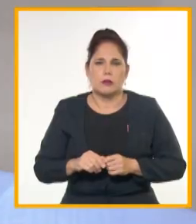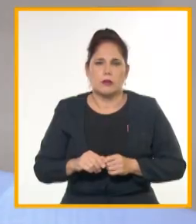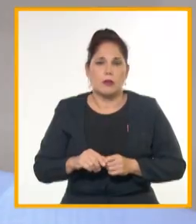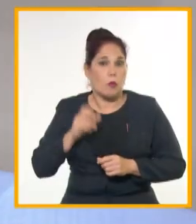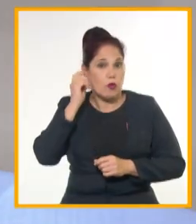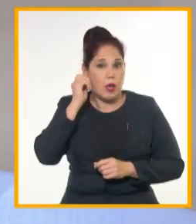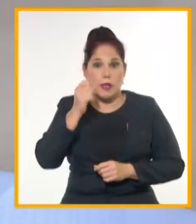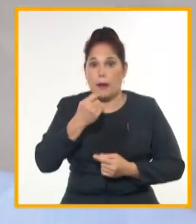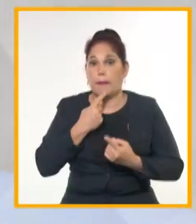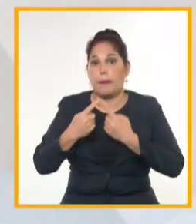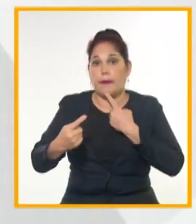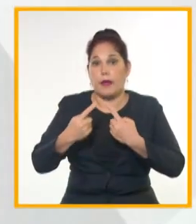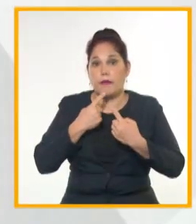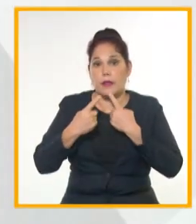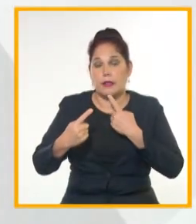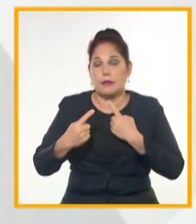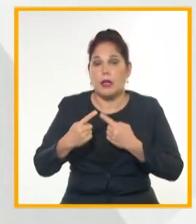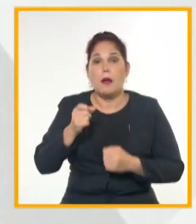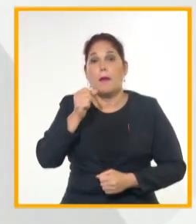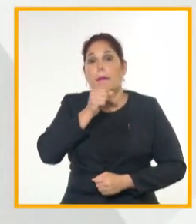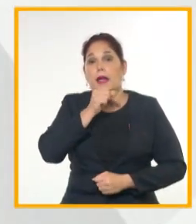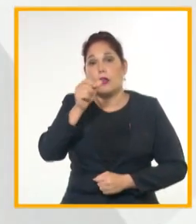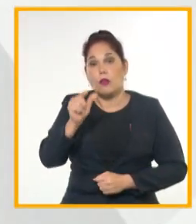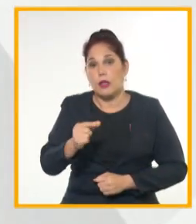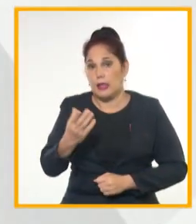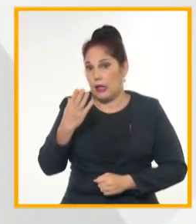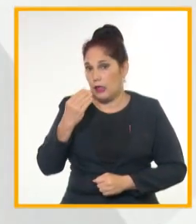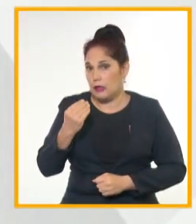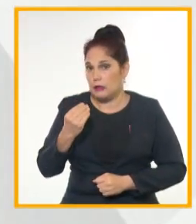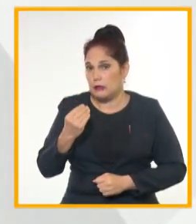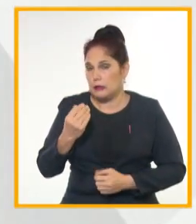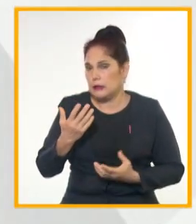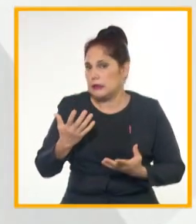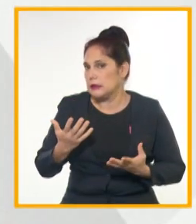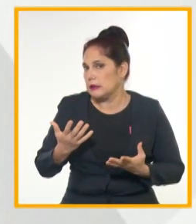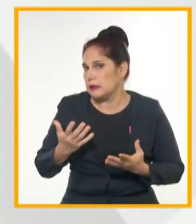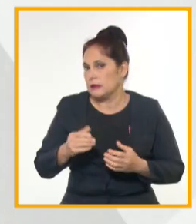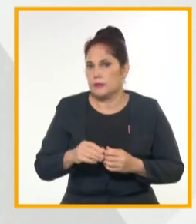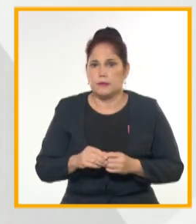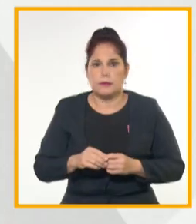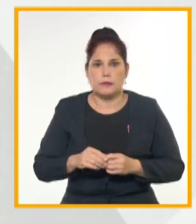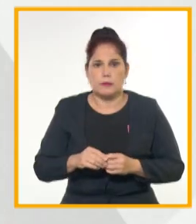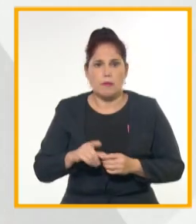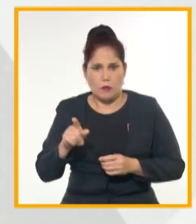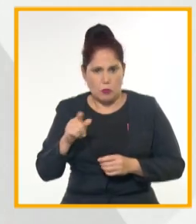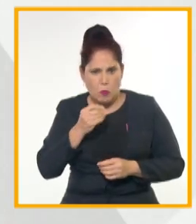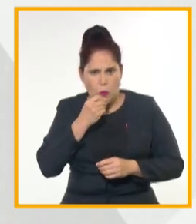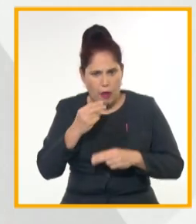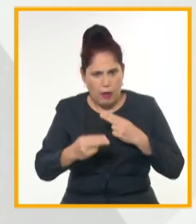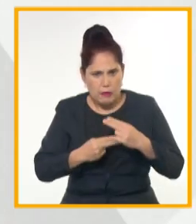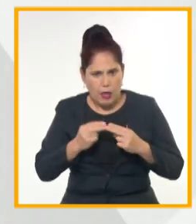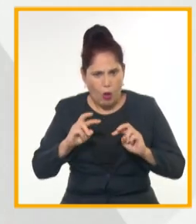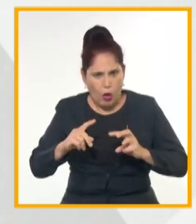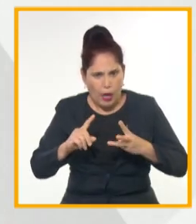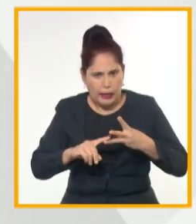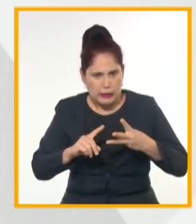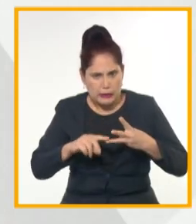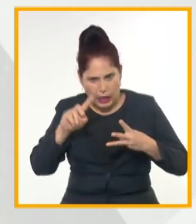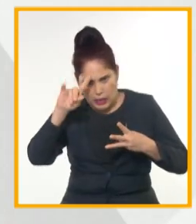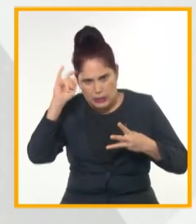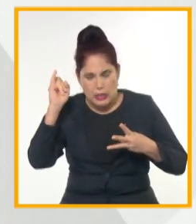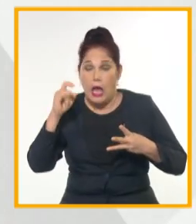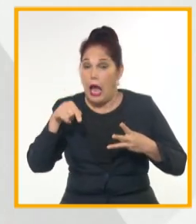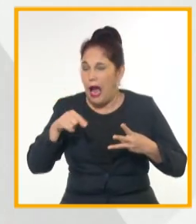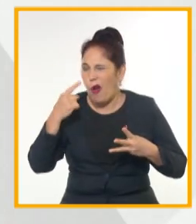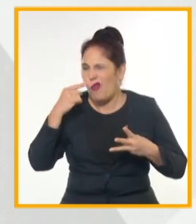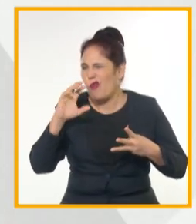periodista y él le dice eso, y la periodista le dice, bueno, y usted lo puede hacer, y él le dice, estamos buscando